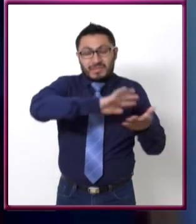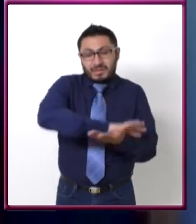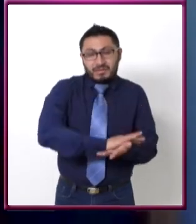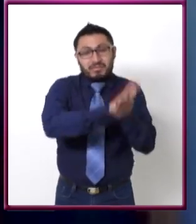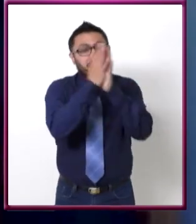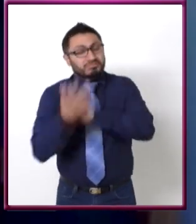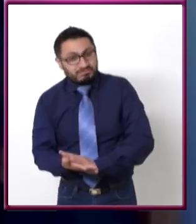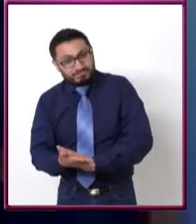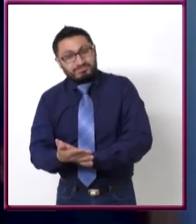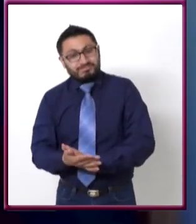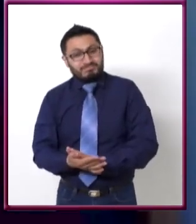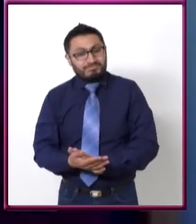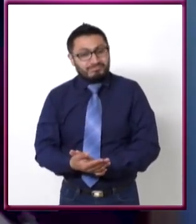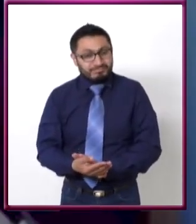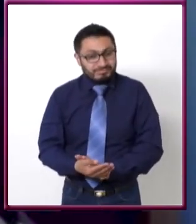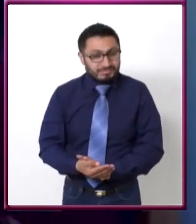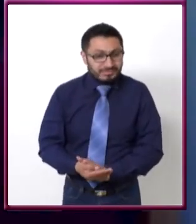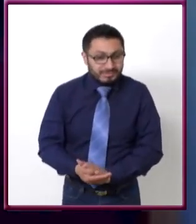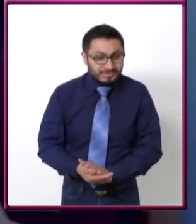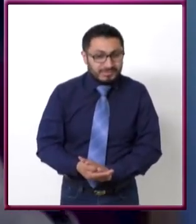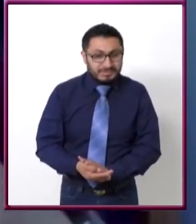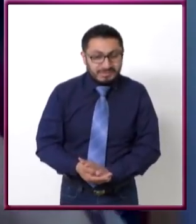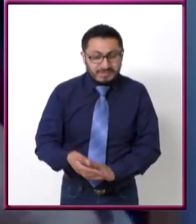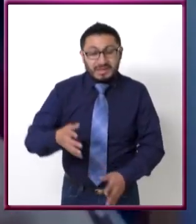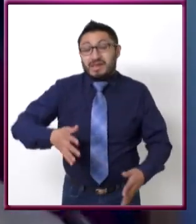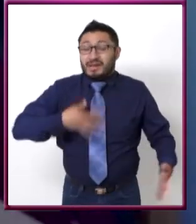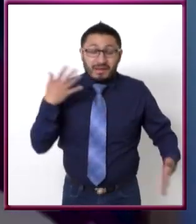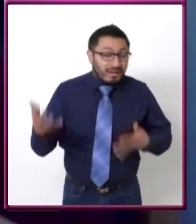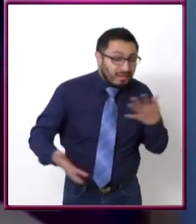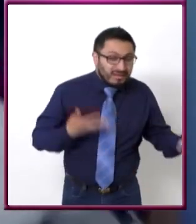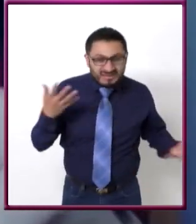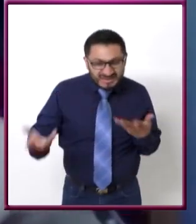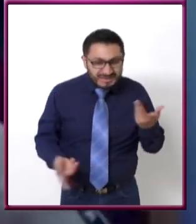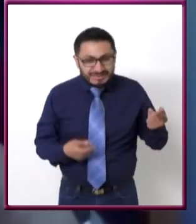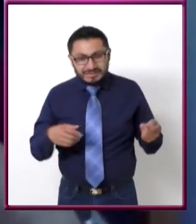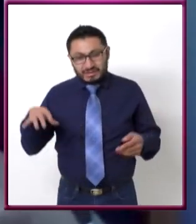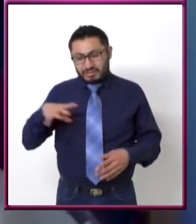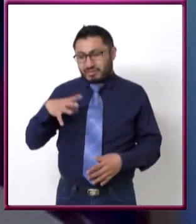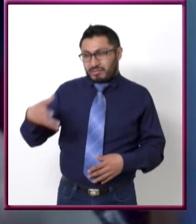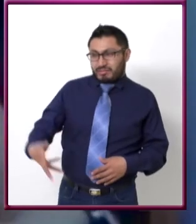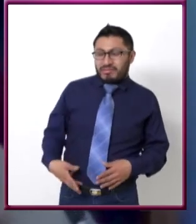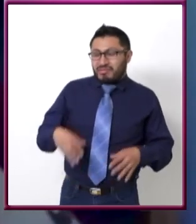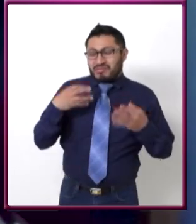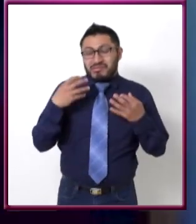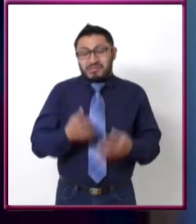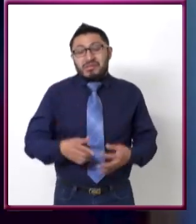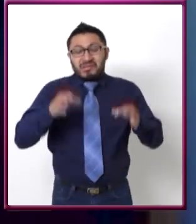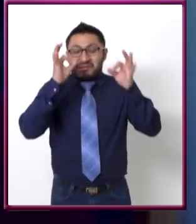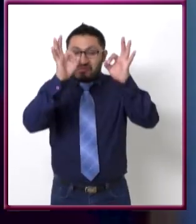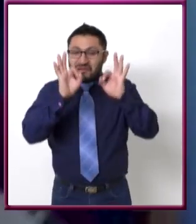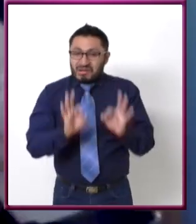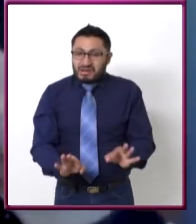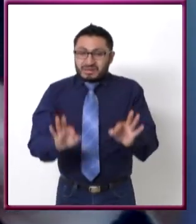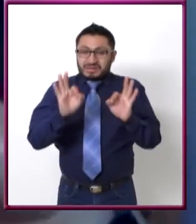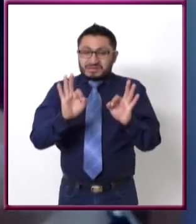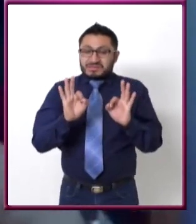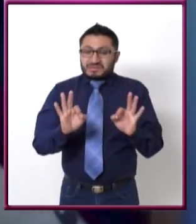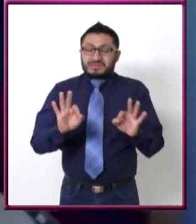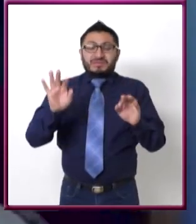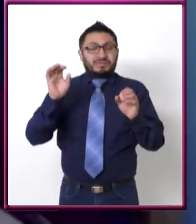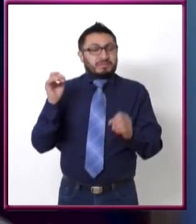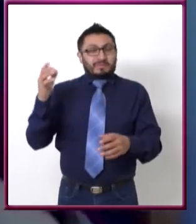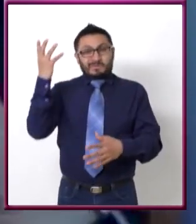hace transitar ya sea por alegría, por orgullo, por satisfacción o